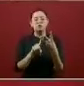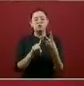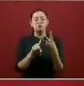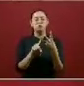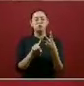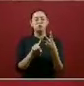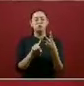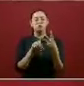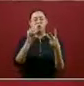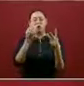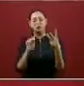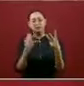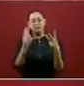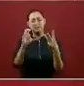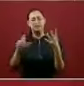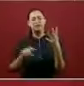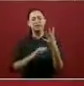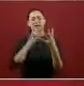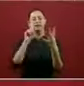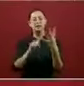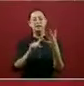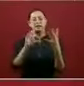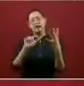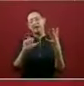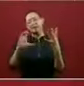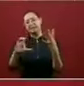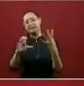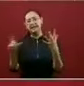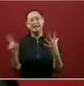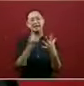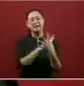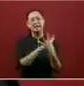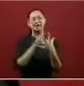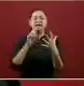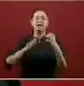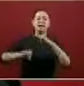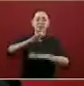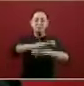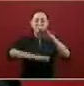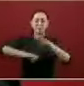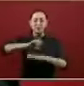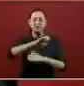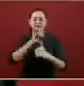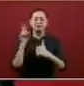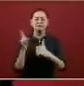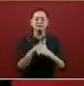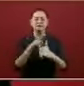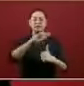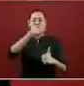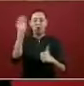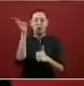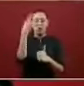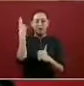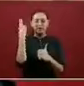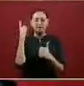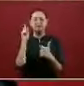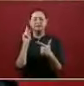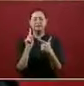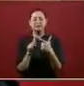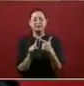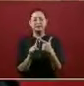organizaciones sociales, civiles, empresariales, las universidades.